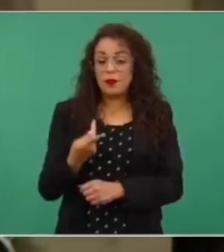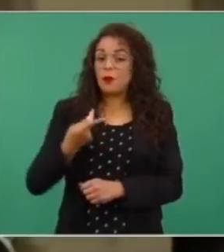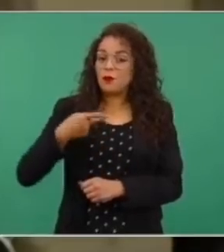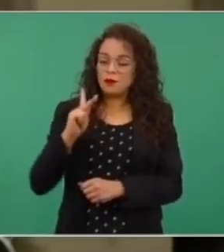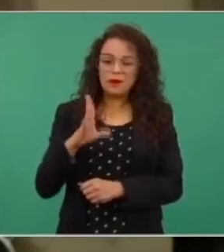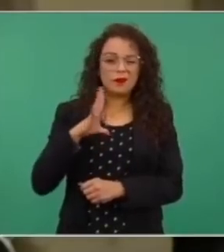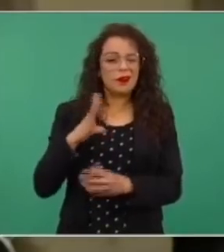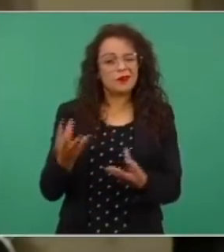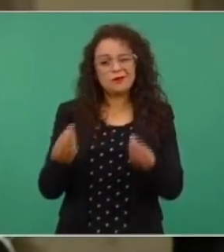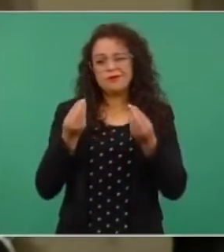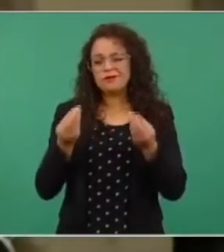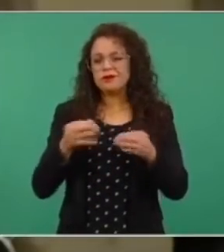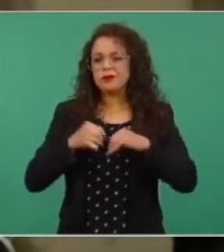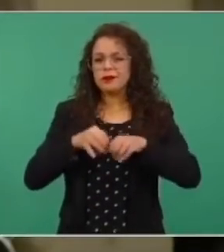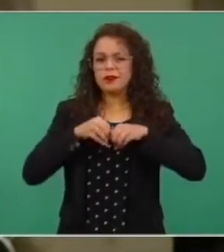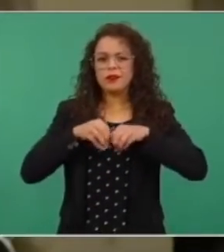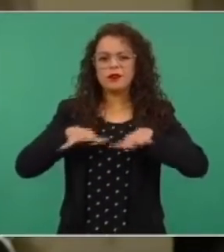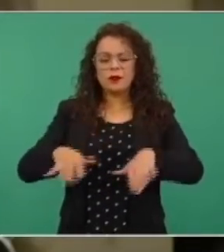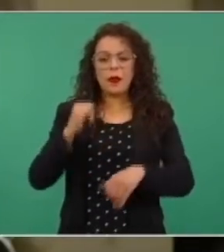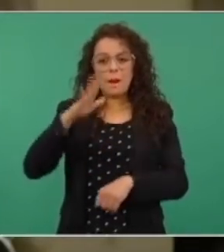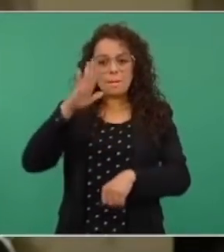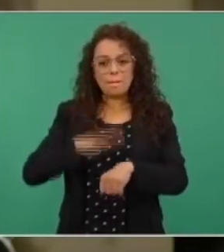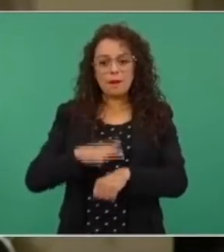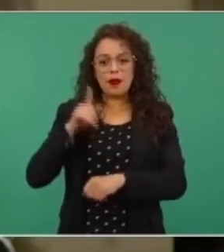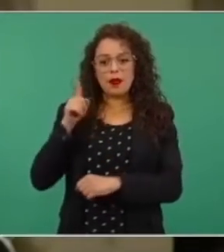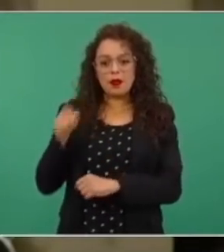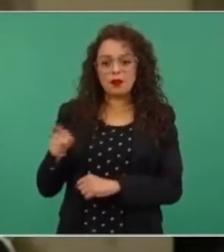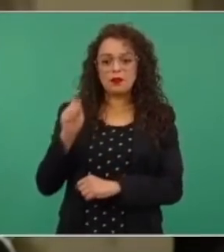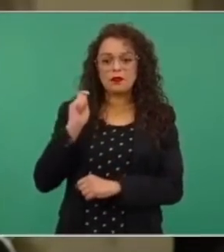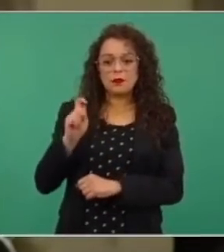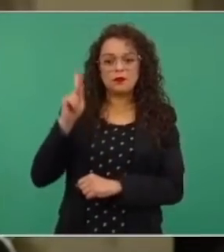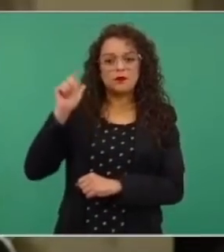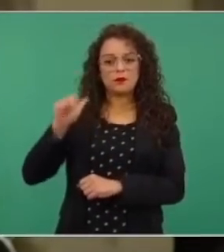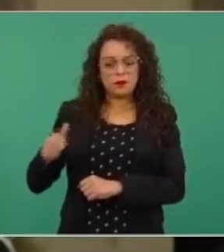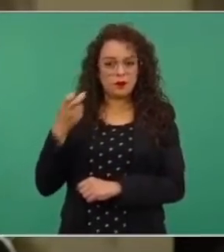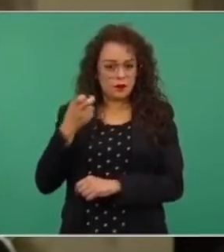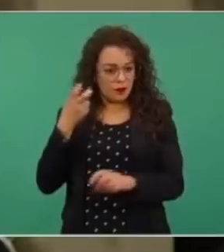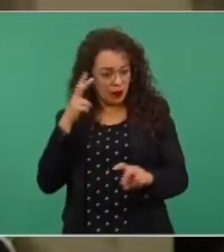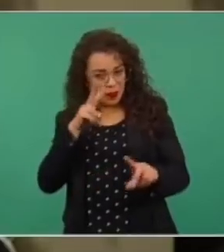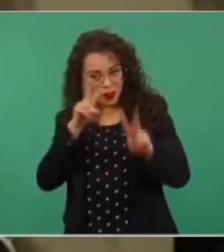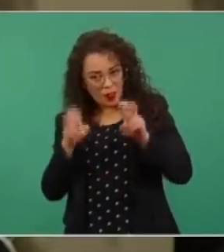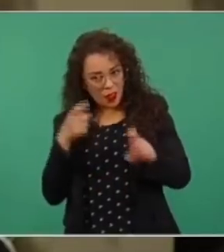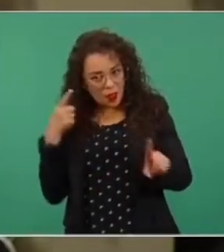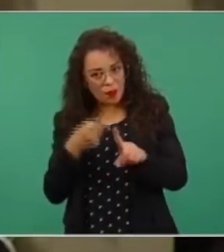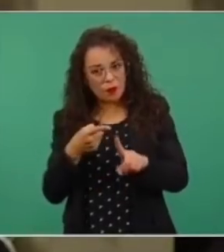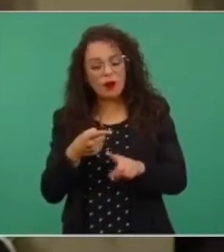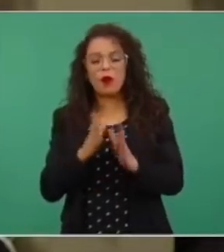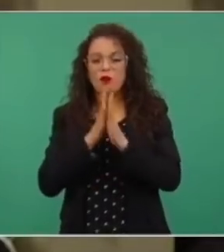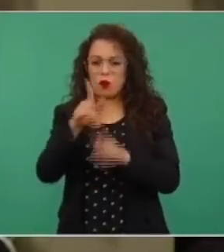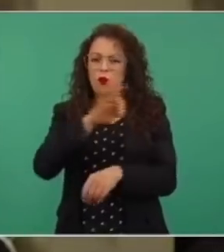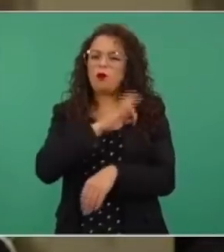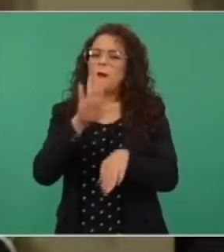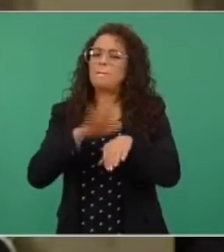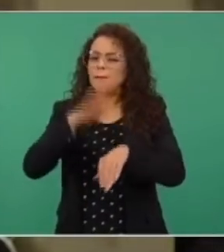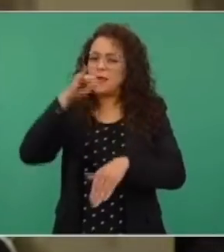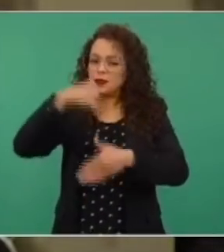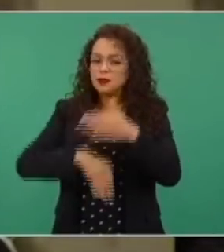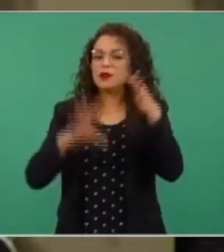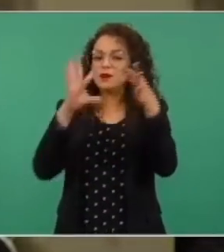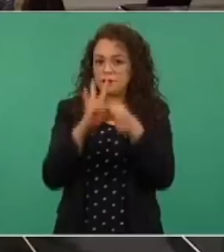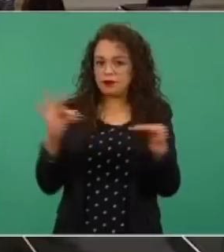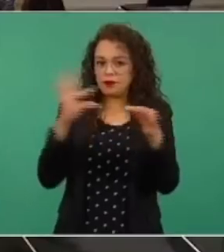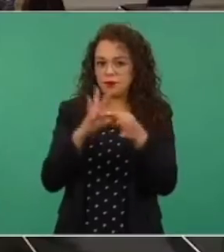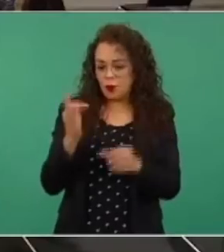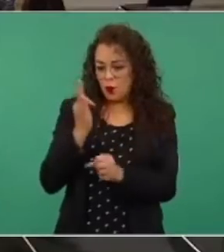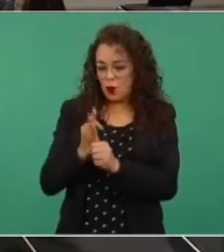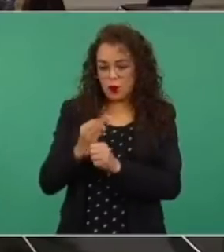muchísima información, sobre todo de Acción Nacional, en torno a esto, nos gustaría que usted lo aclarara en esta